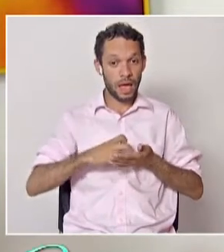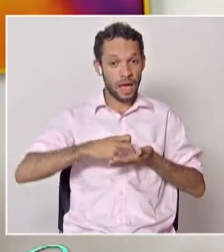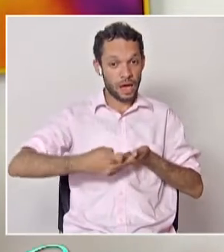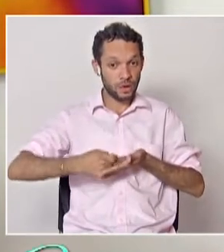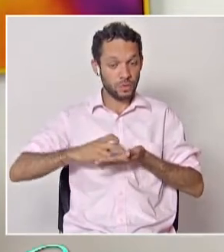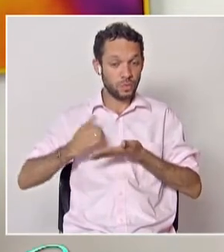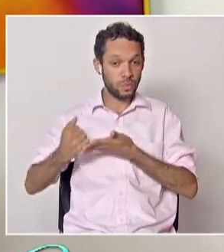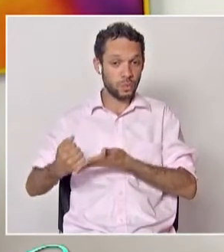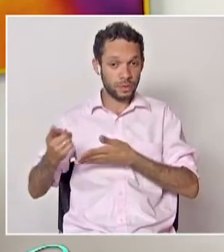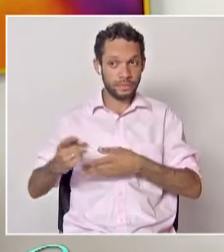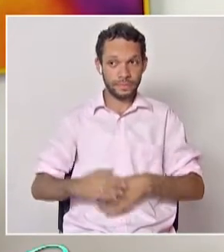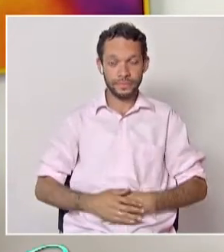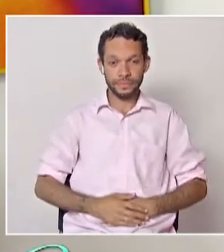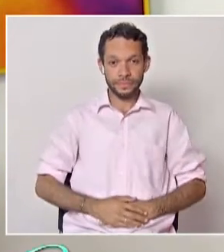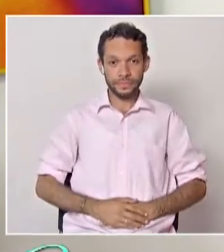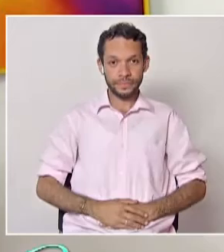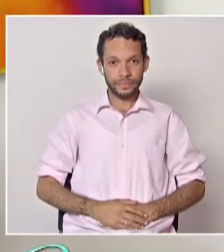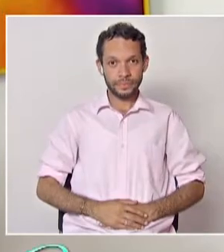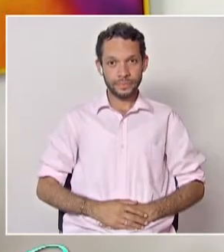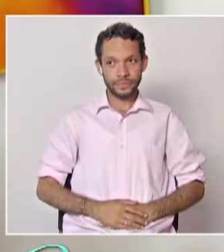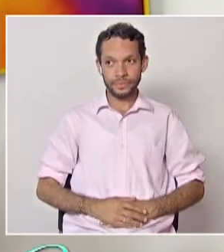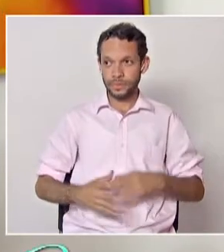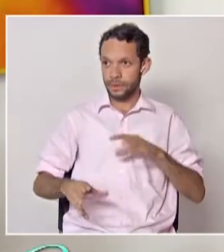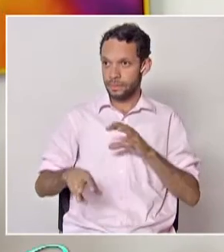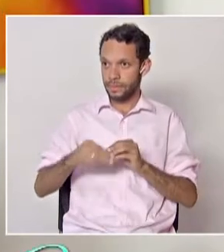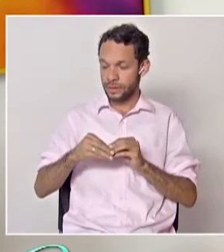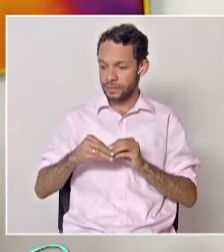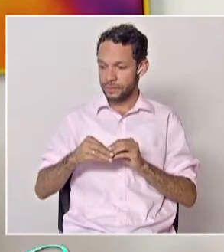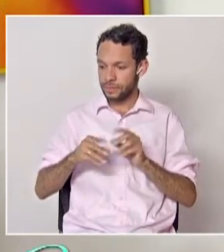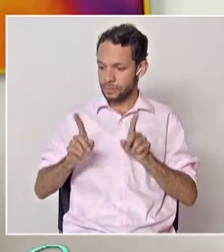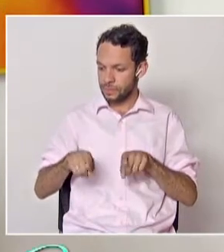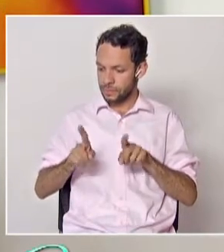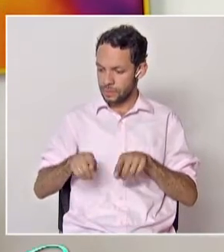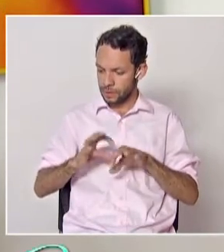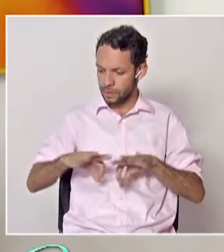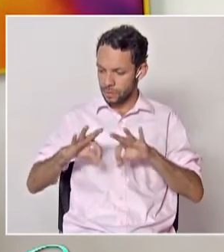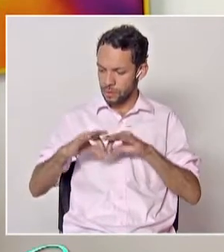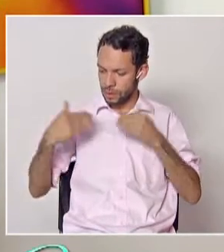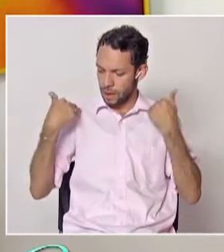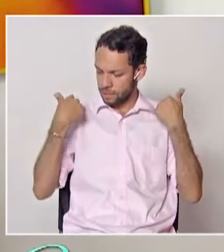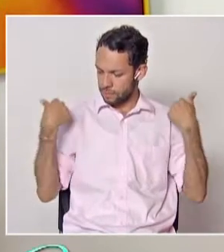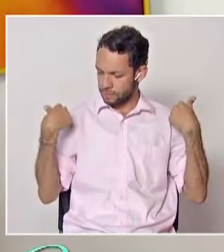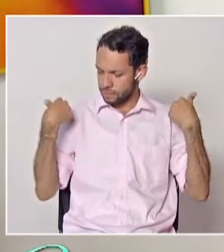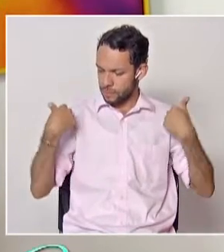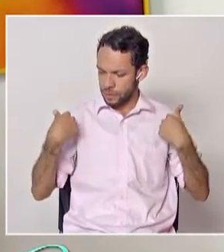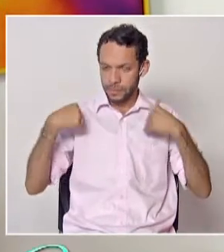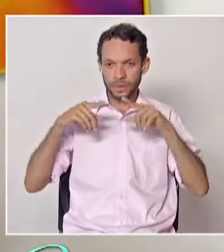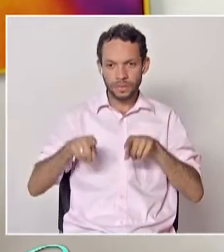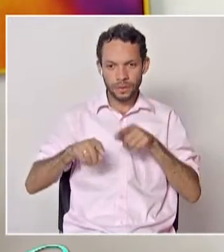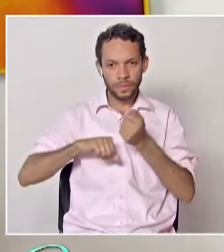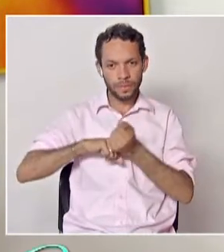pie apoyado al lado de la rodilla. Inmovilizamos la parte superior del cuerpo, inhala hondo,